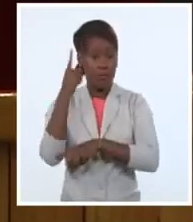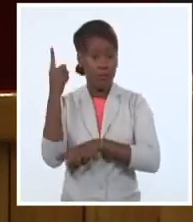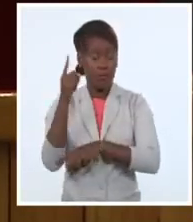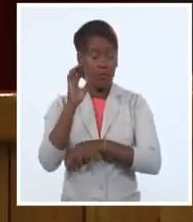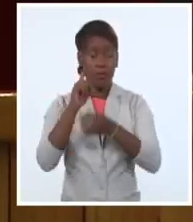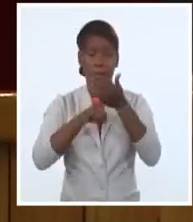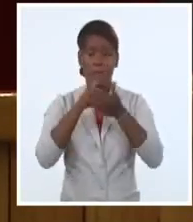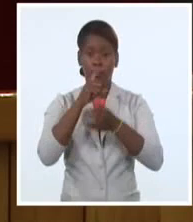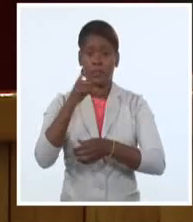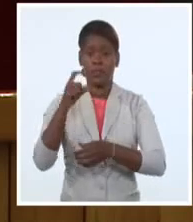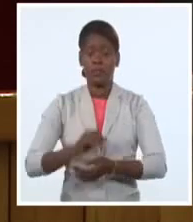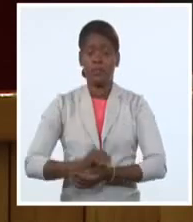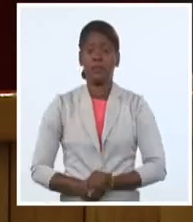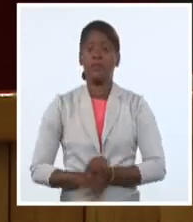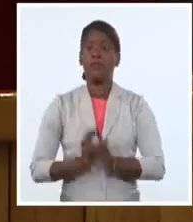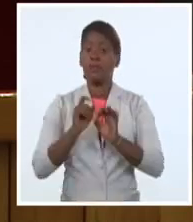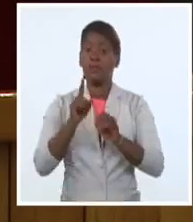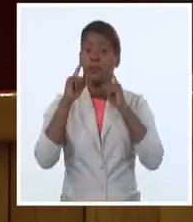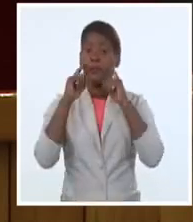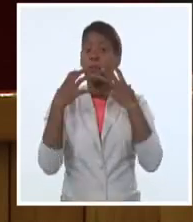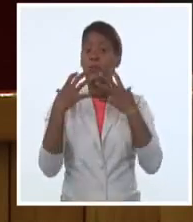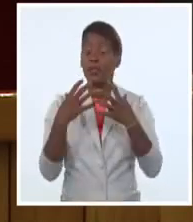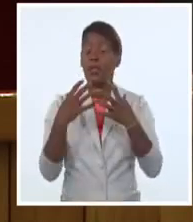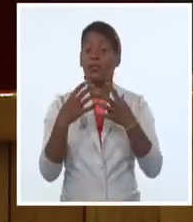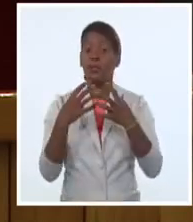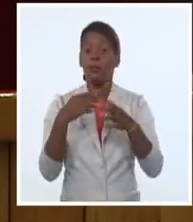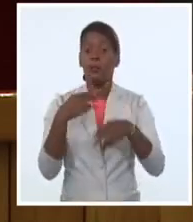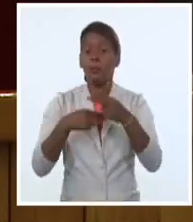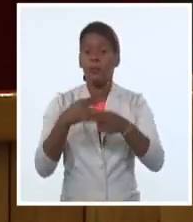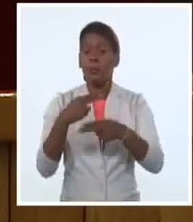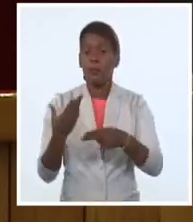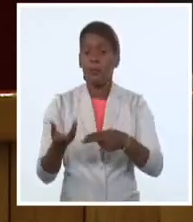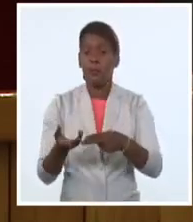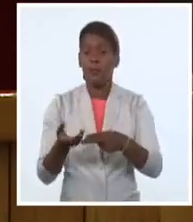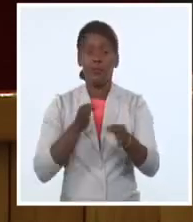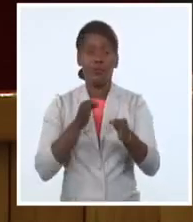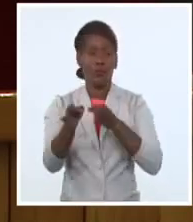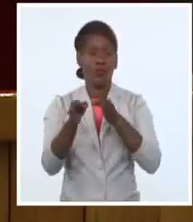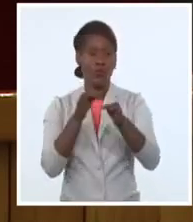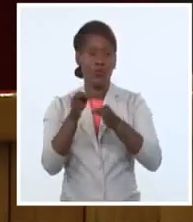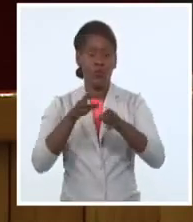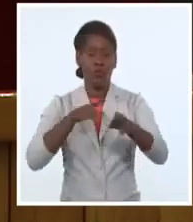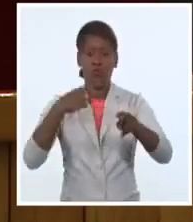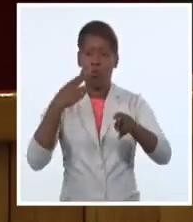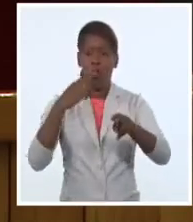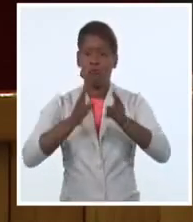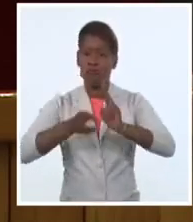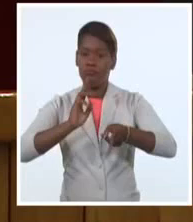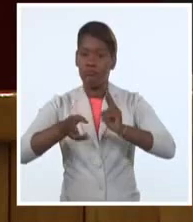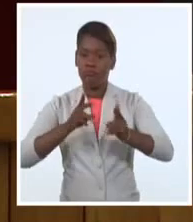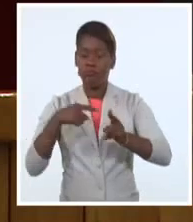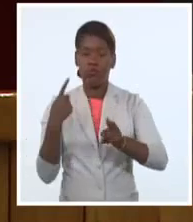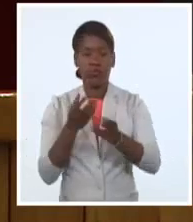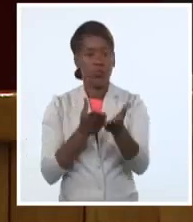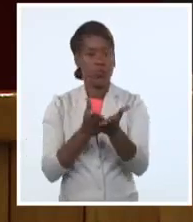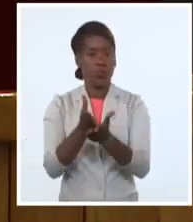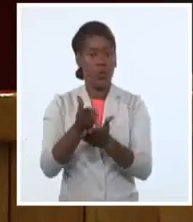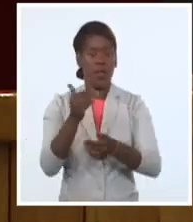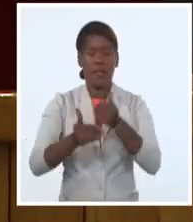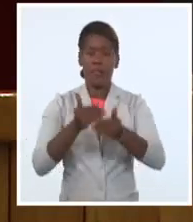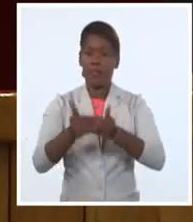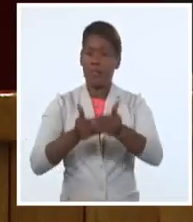Popular son fundamentos jurídicos para sustentar nuestras acciones, las que continuaremos desarrollando a la